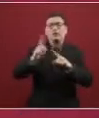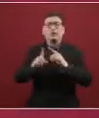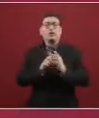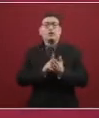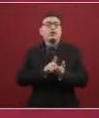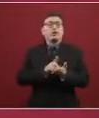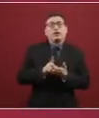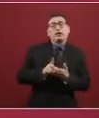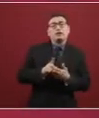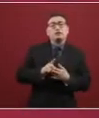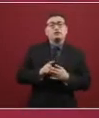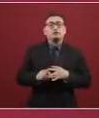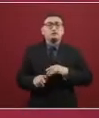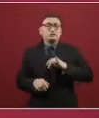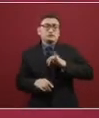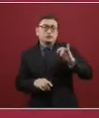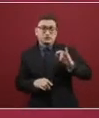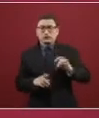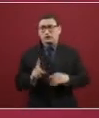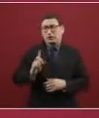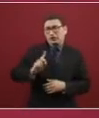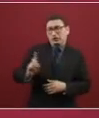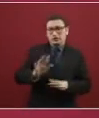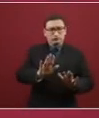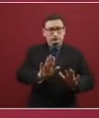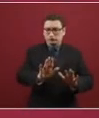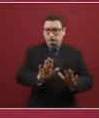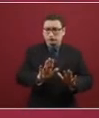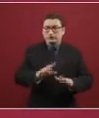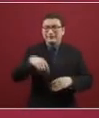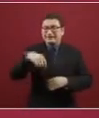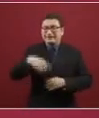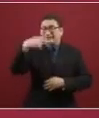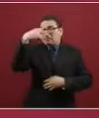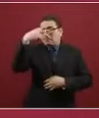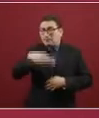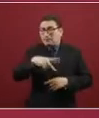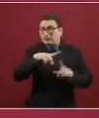izquierda si hay en mexico